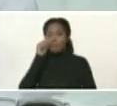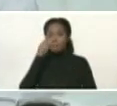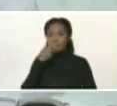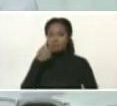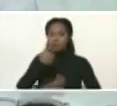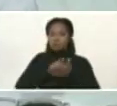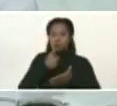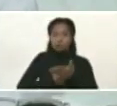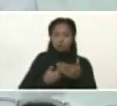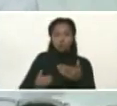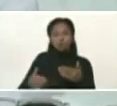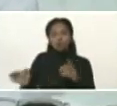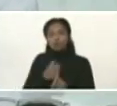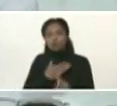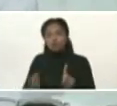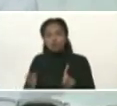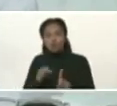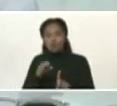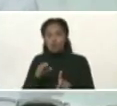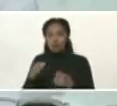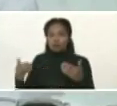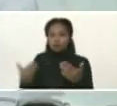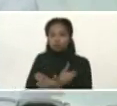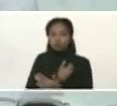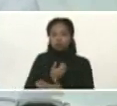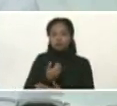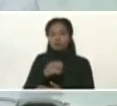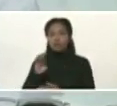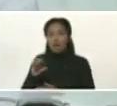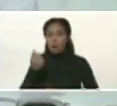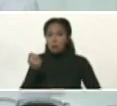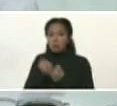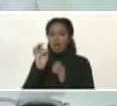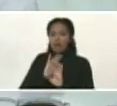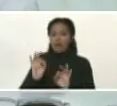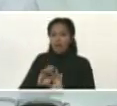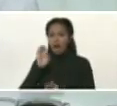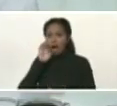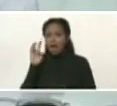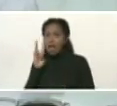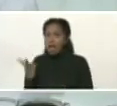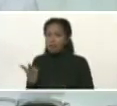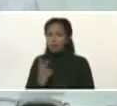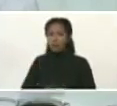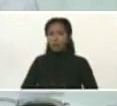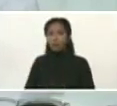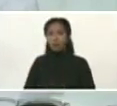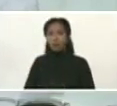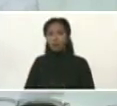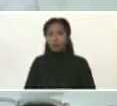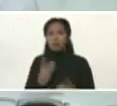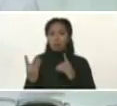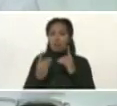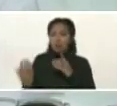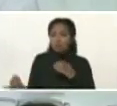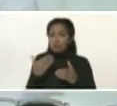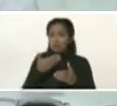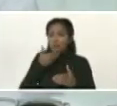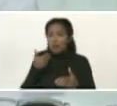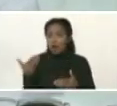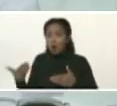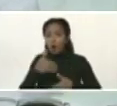Forzar un golpe de Estado en vez de apoyar a su comandante en jefe, Evo Morales Jaima, en el diálogo, en